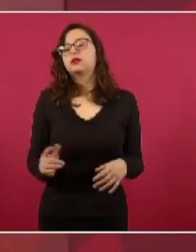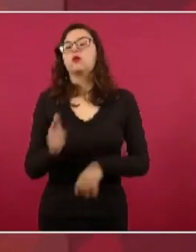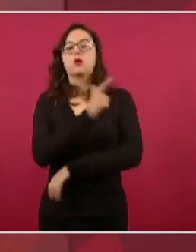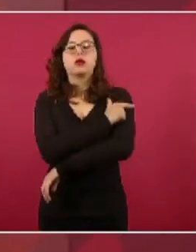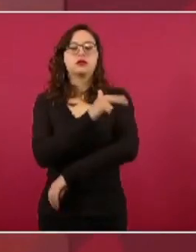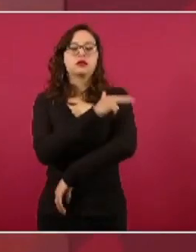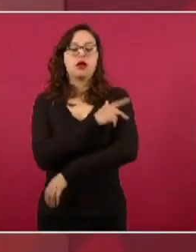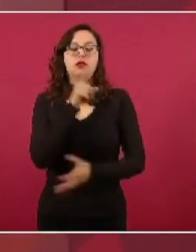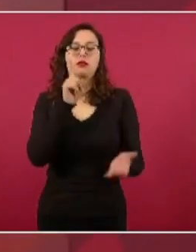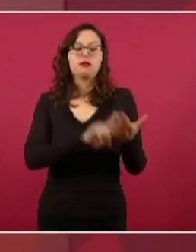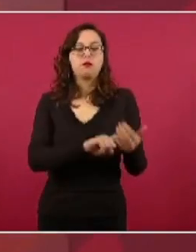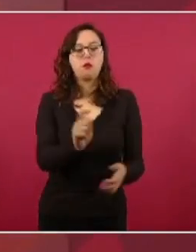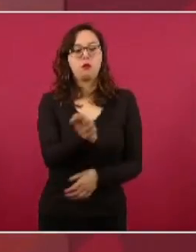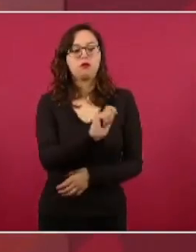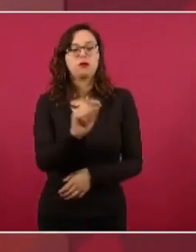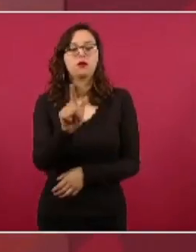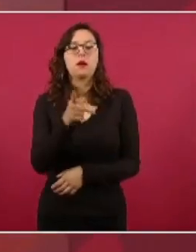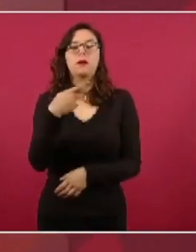porque